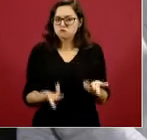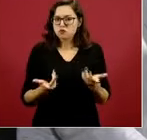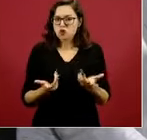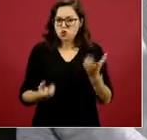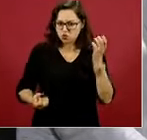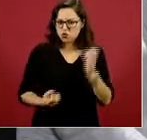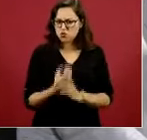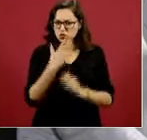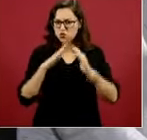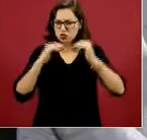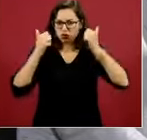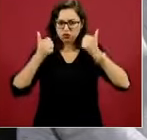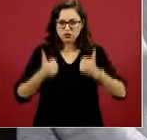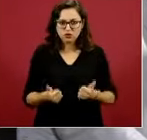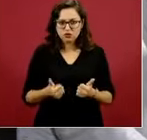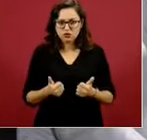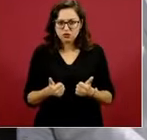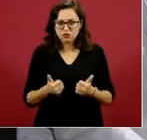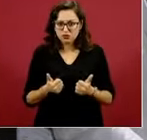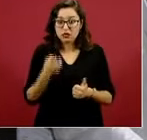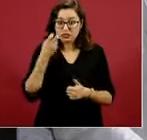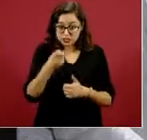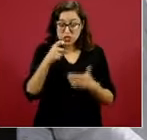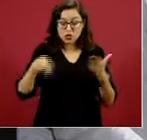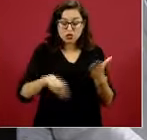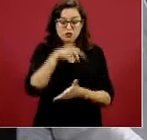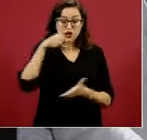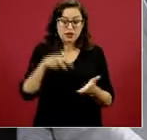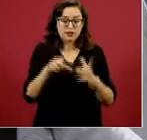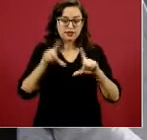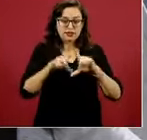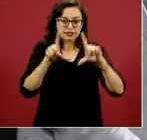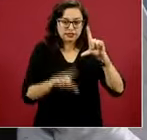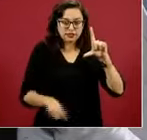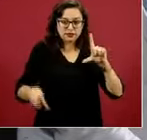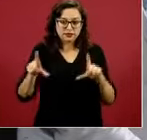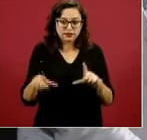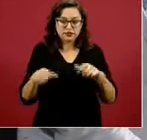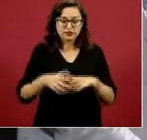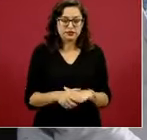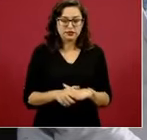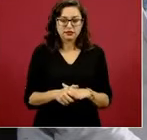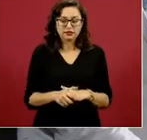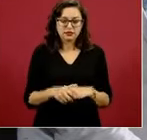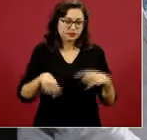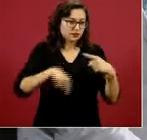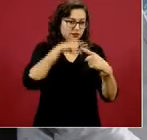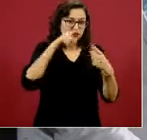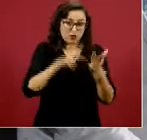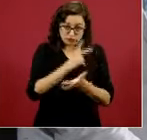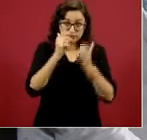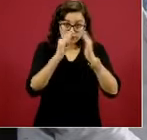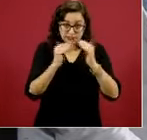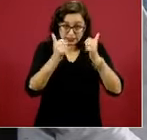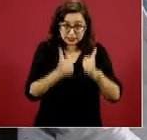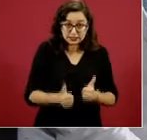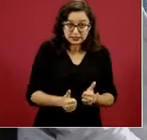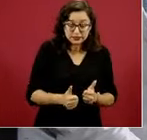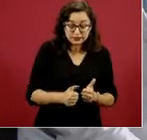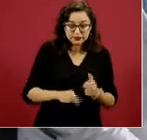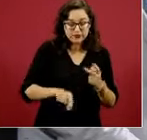nuevo confinamiento de la sociedad, de esos lugares o de este país donde se pudiera dar esto. Ese es uno. Y dos, si me permite, que